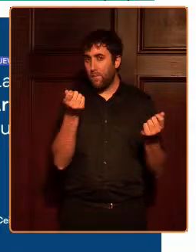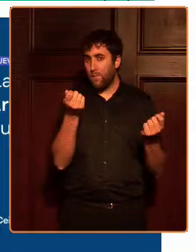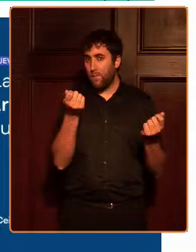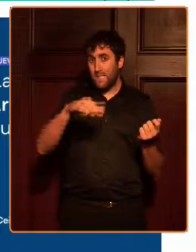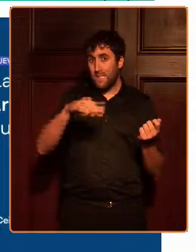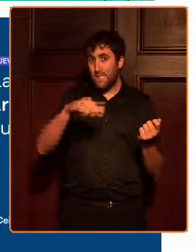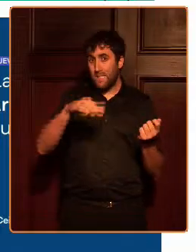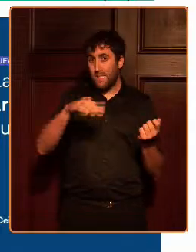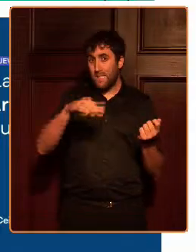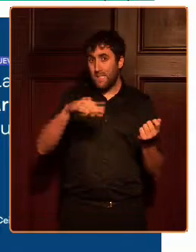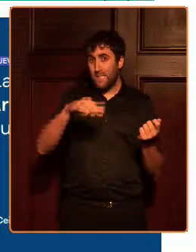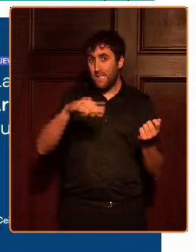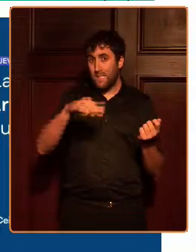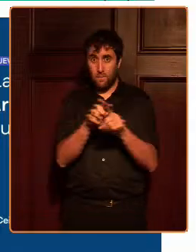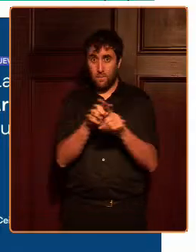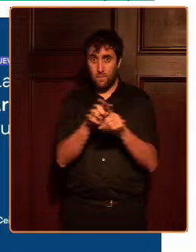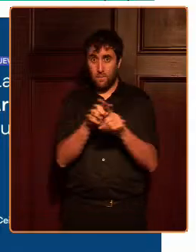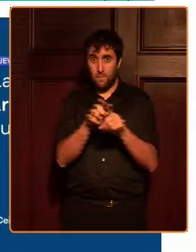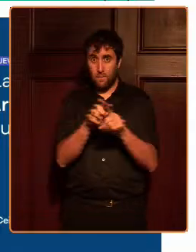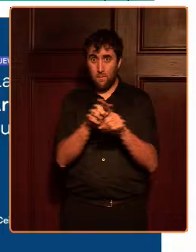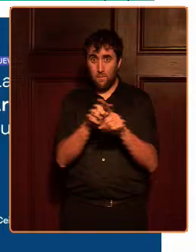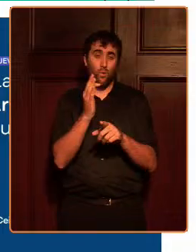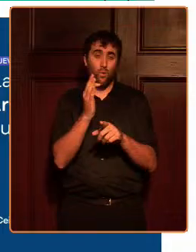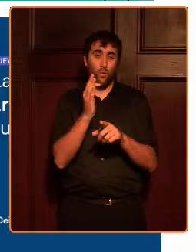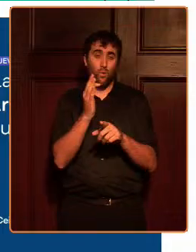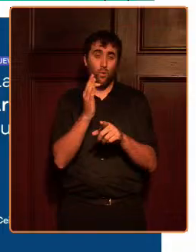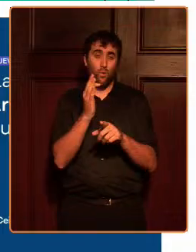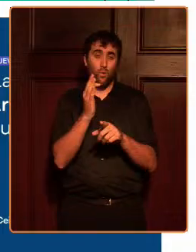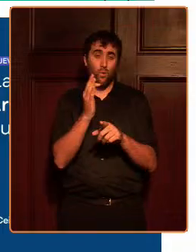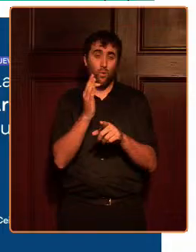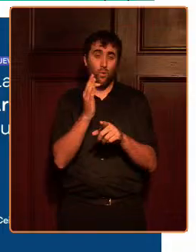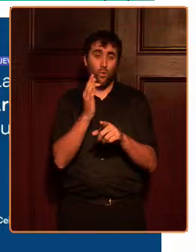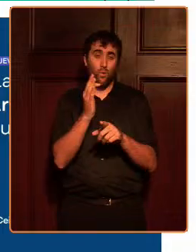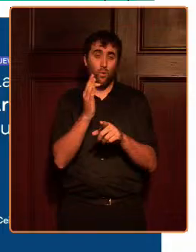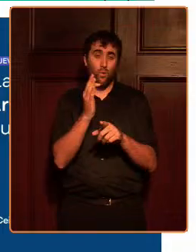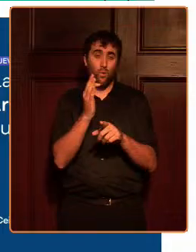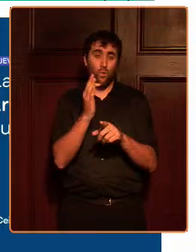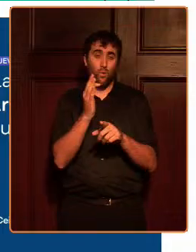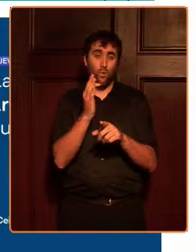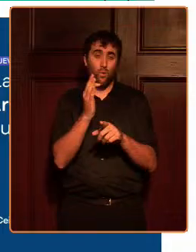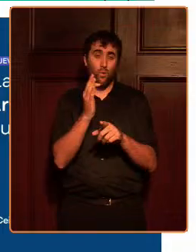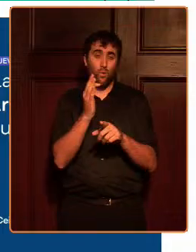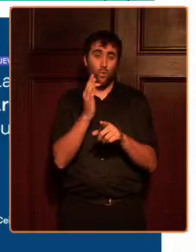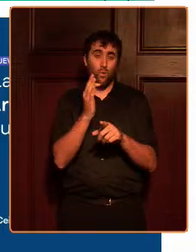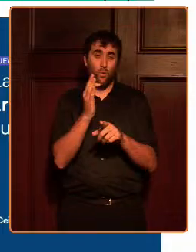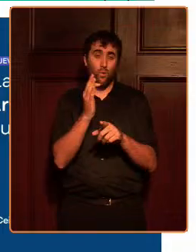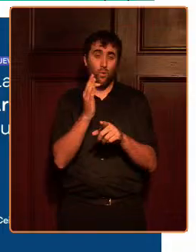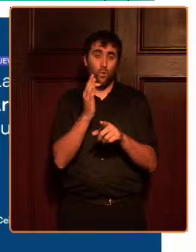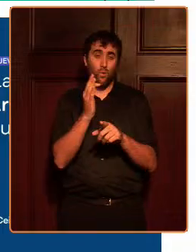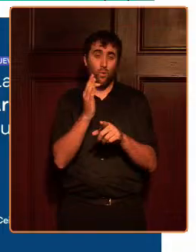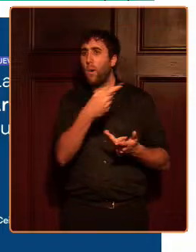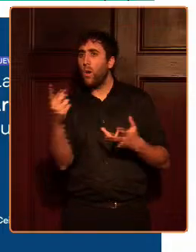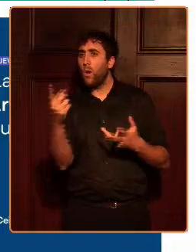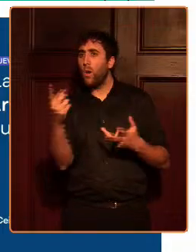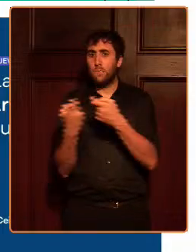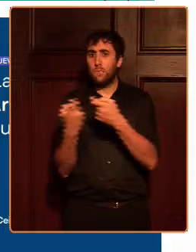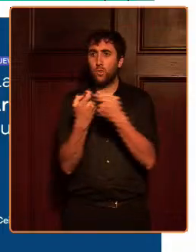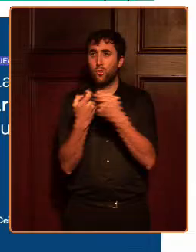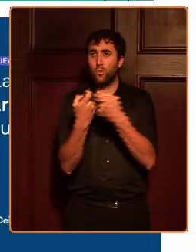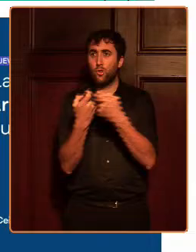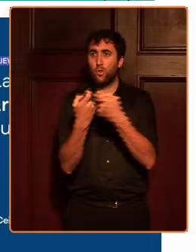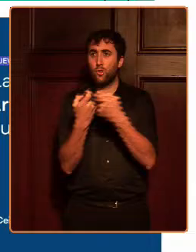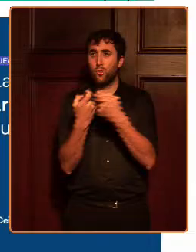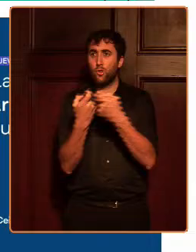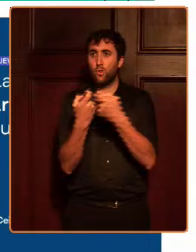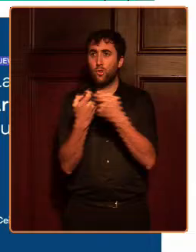CFE en estas prácticas. Bueno, también junto con UNICEF, con ANEP y con otros socios estamos trabajando en